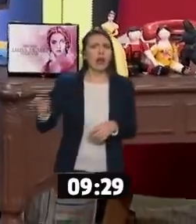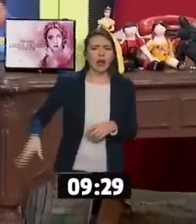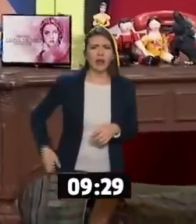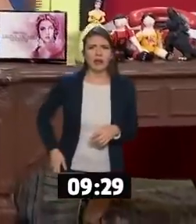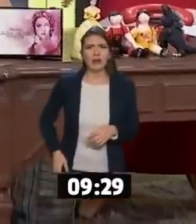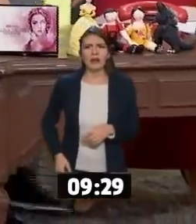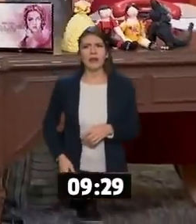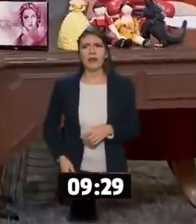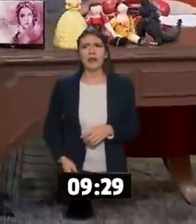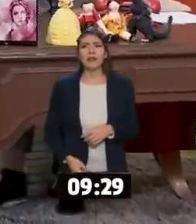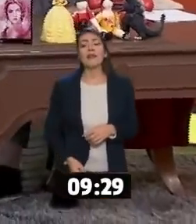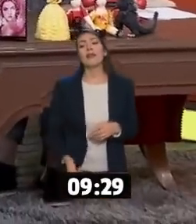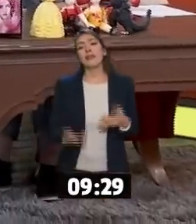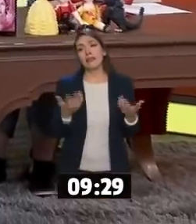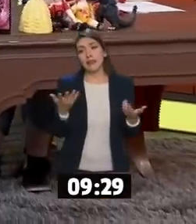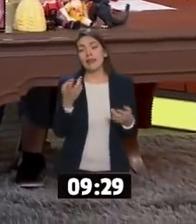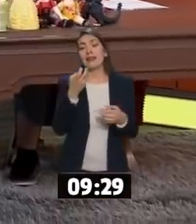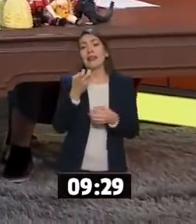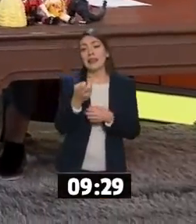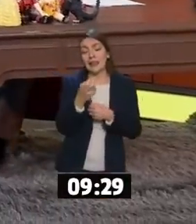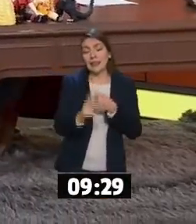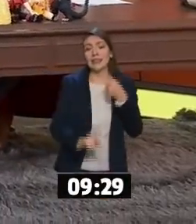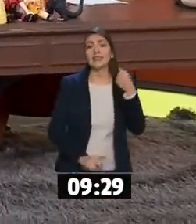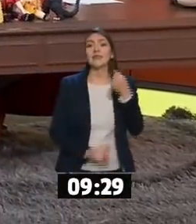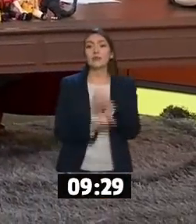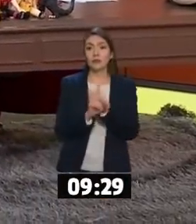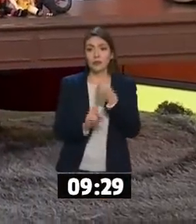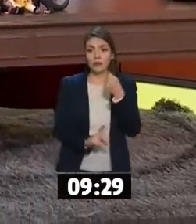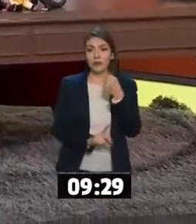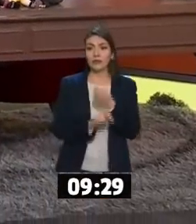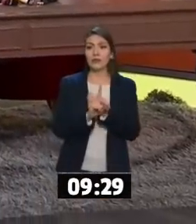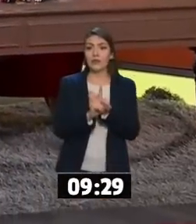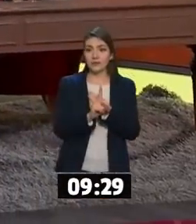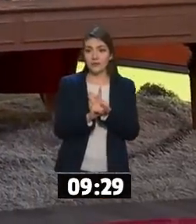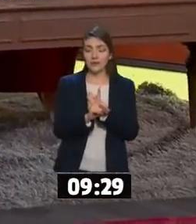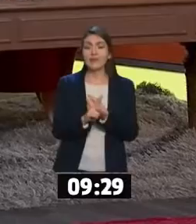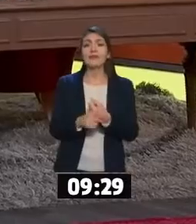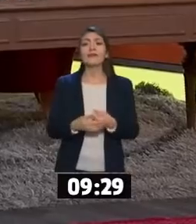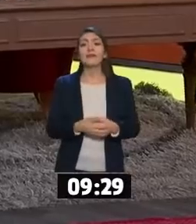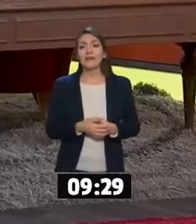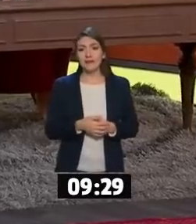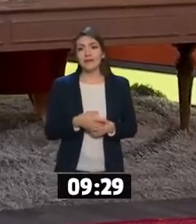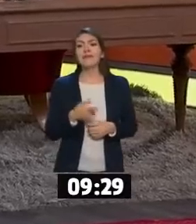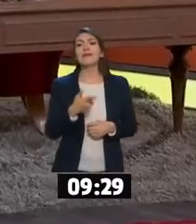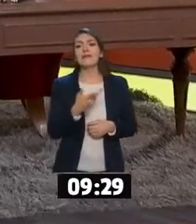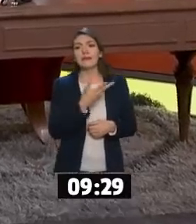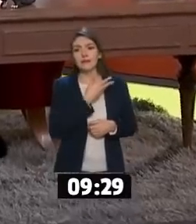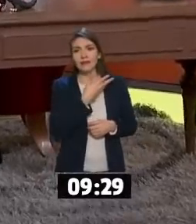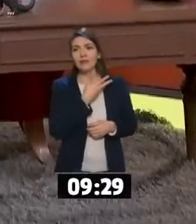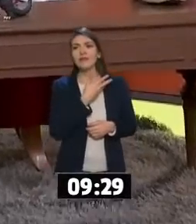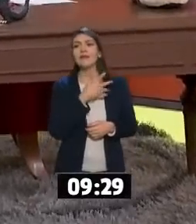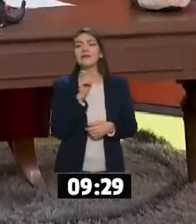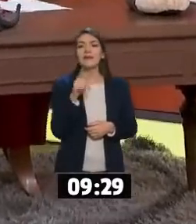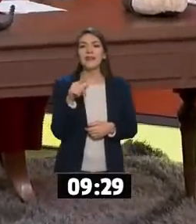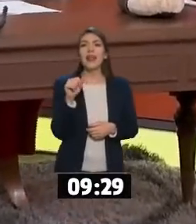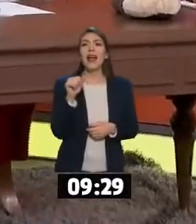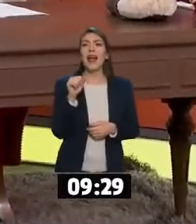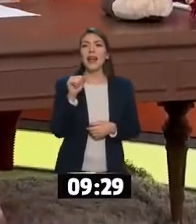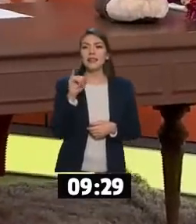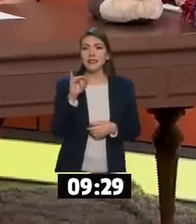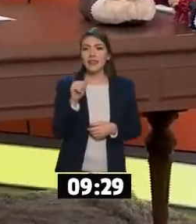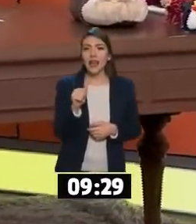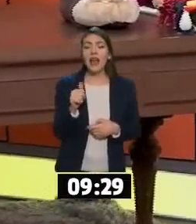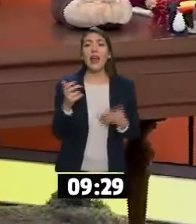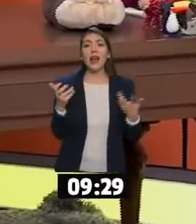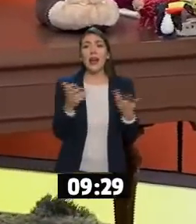es el desechables son muy gabacho, eso es muy... Y además, Wannabe, ahí señora. tenemos a nuestros esclavos, ¿no? En Asia haciendo sí,